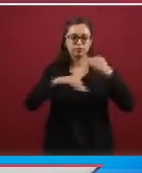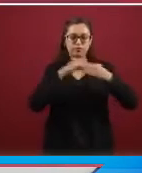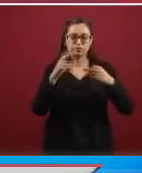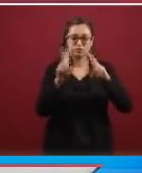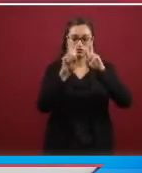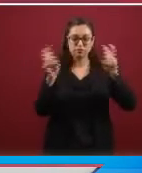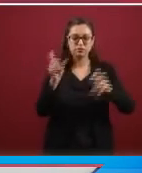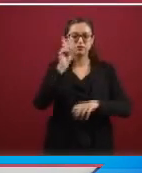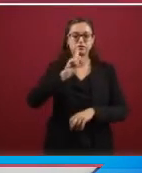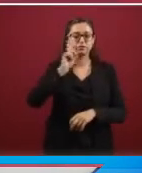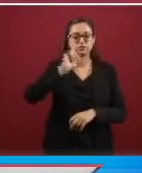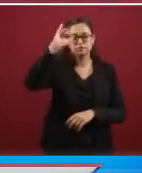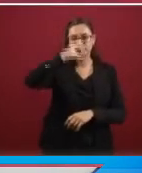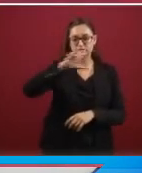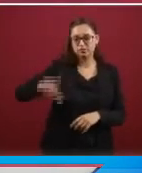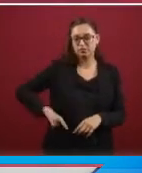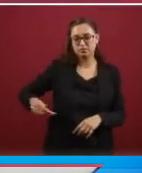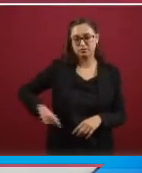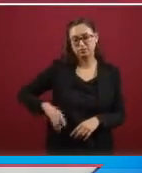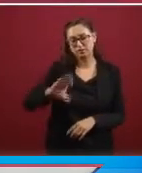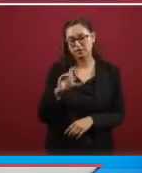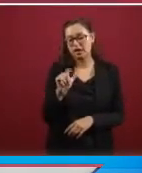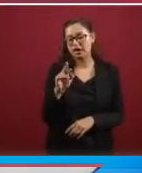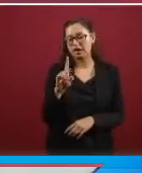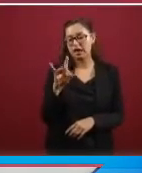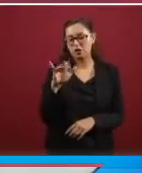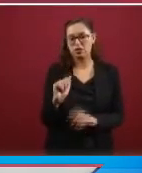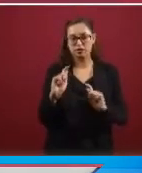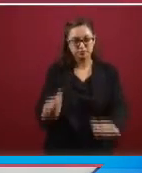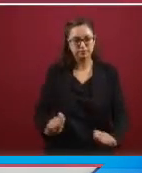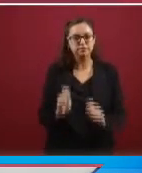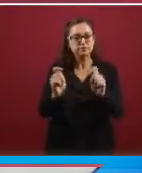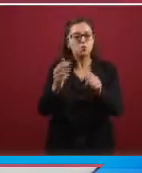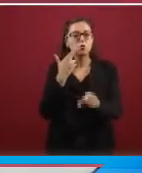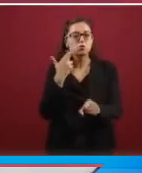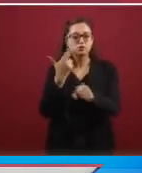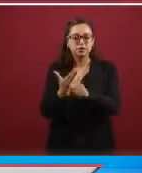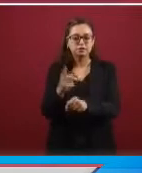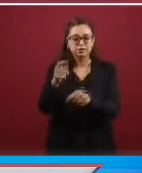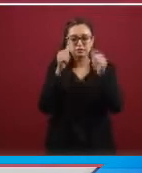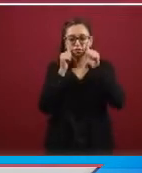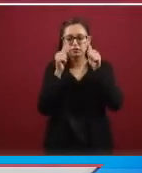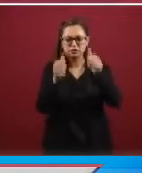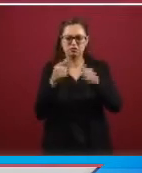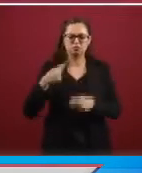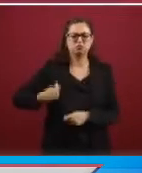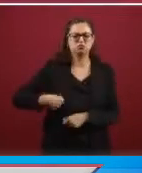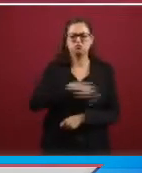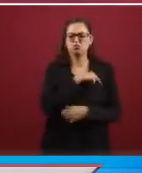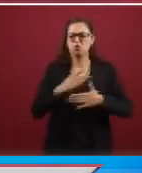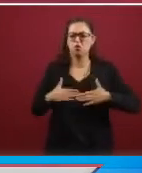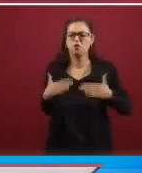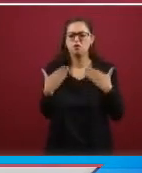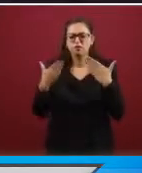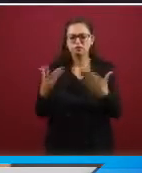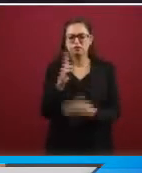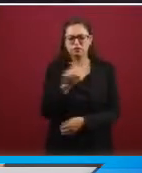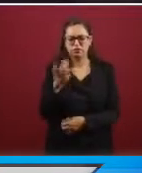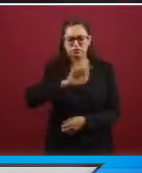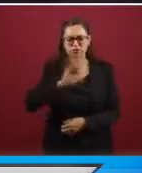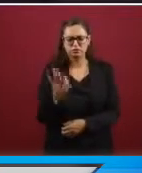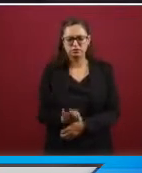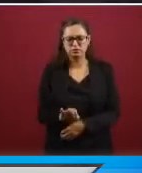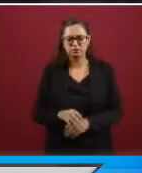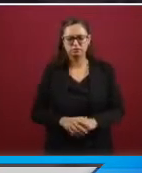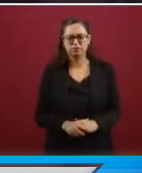gobierno y le tenemos toda la confianza. Se atienden las demandas de agrupaciones feministas, pero